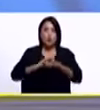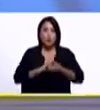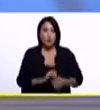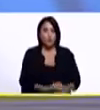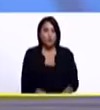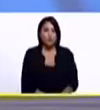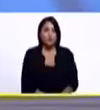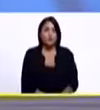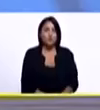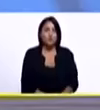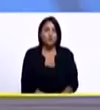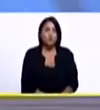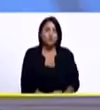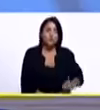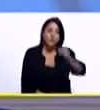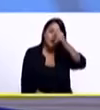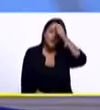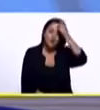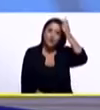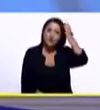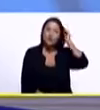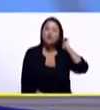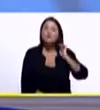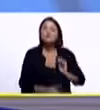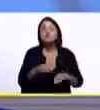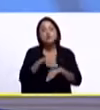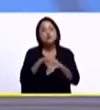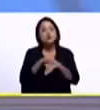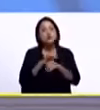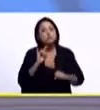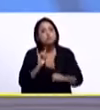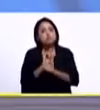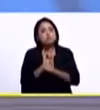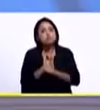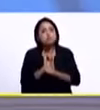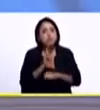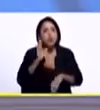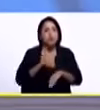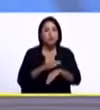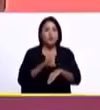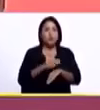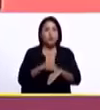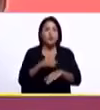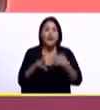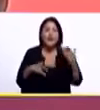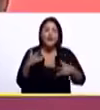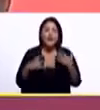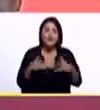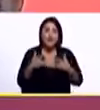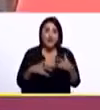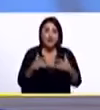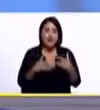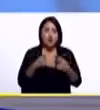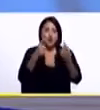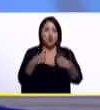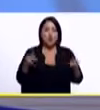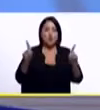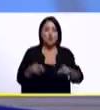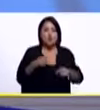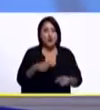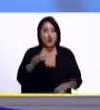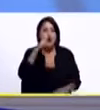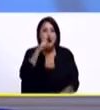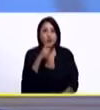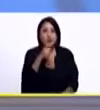el gobernador Gerardo Márquez se disculpó porque hoy tenían los actos del cumpleaños